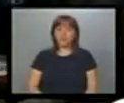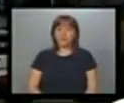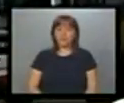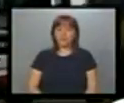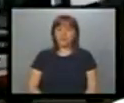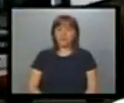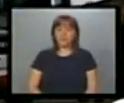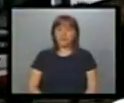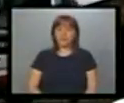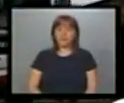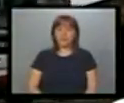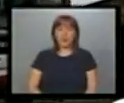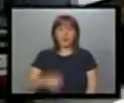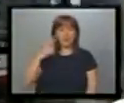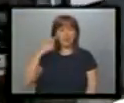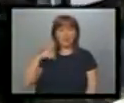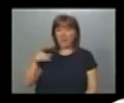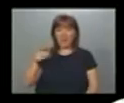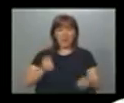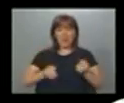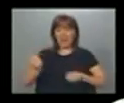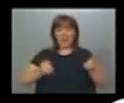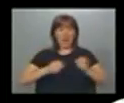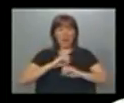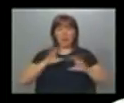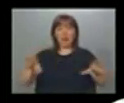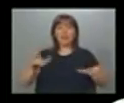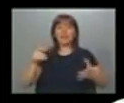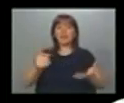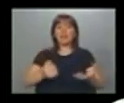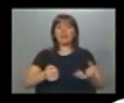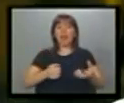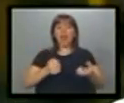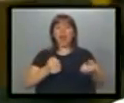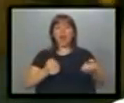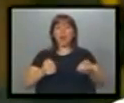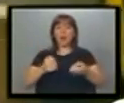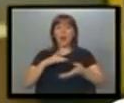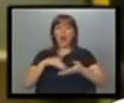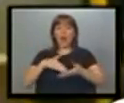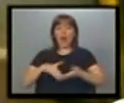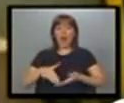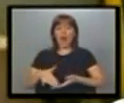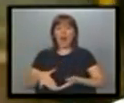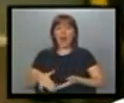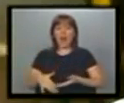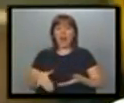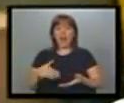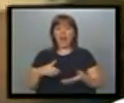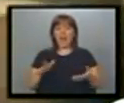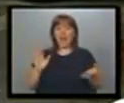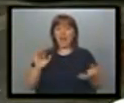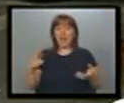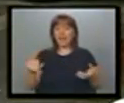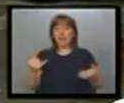Pero la negligencia no solo pasa por los semáforos. También el uso del celular o la lectura mientras conducen son hábitos